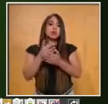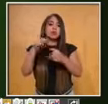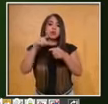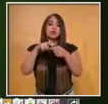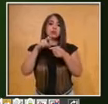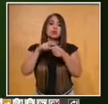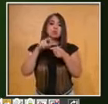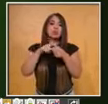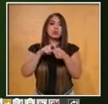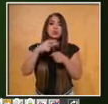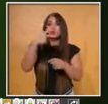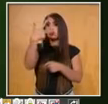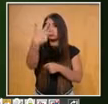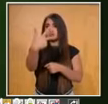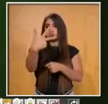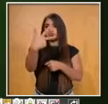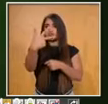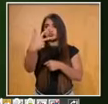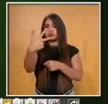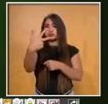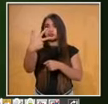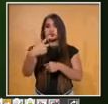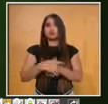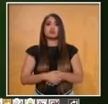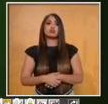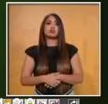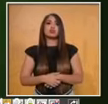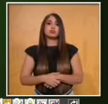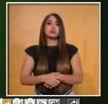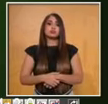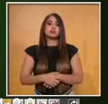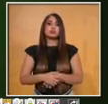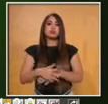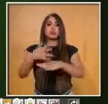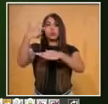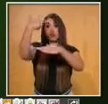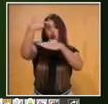coloreadas 8. Por lo tanto, nos queda la fracción